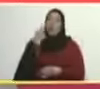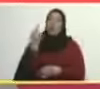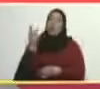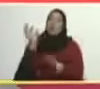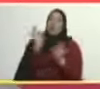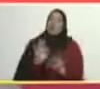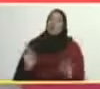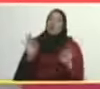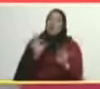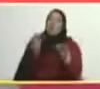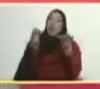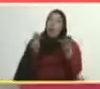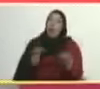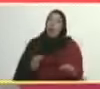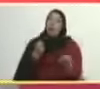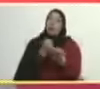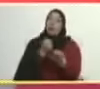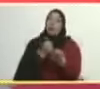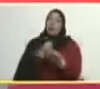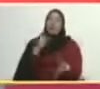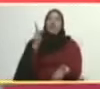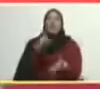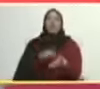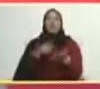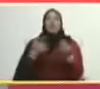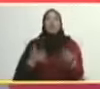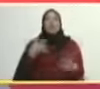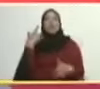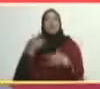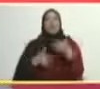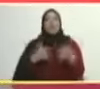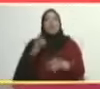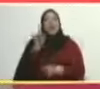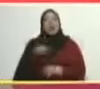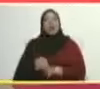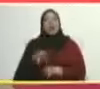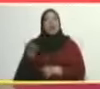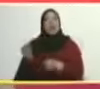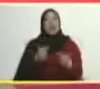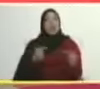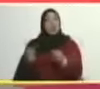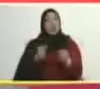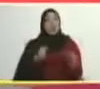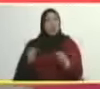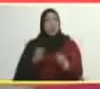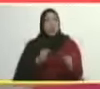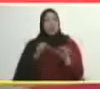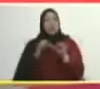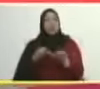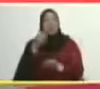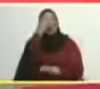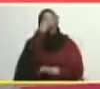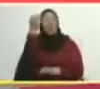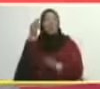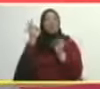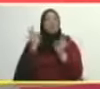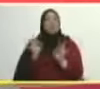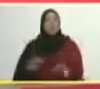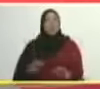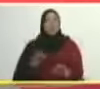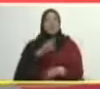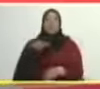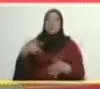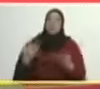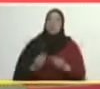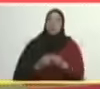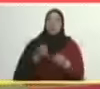manos con qué ejecutar y sin recelos y sin exclusiones y sin olvido de lo verdadero y de lo